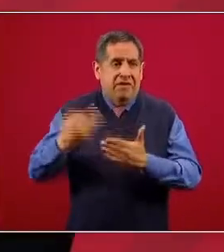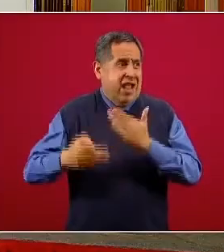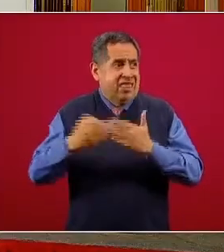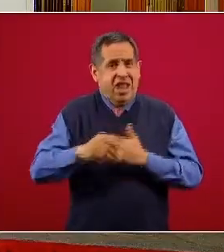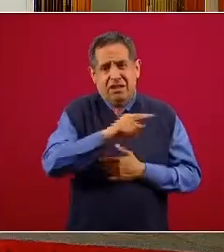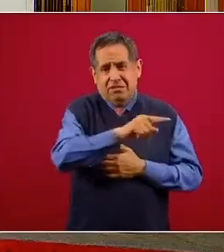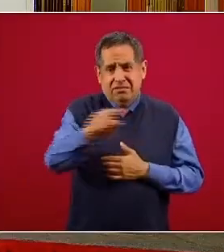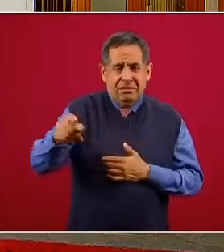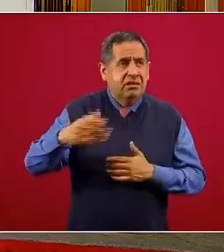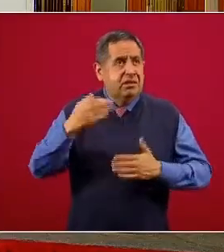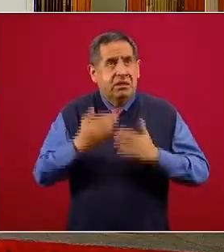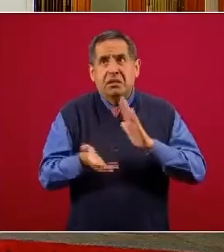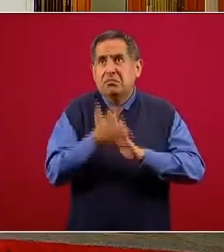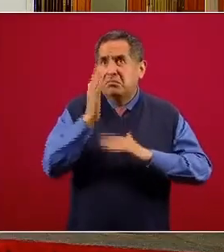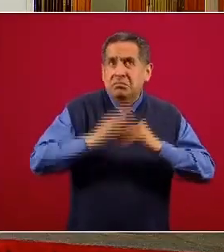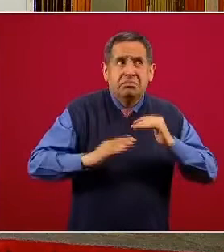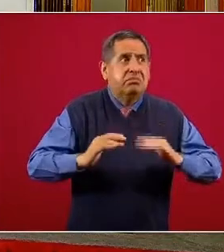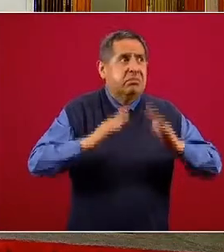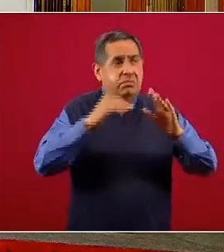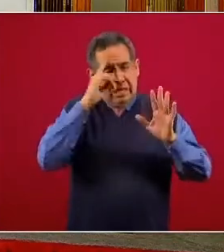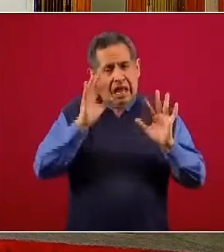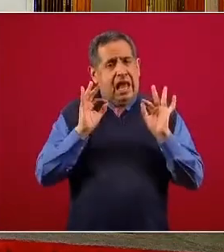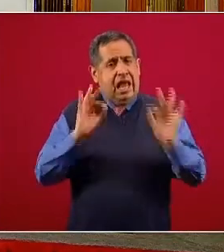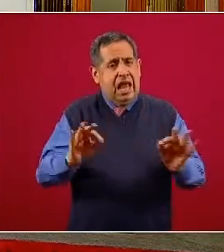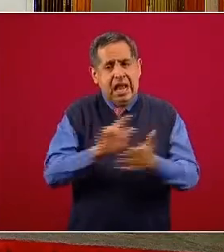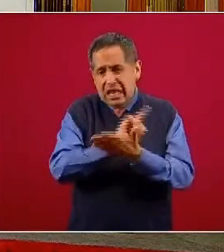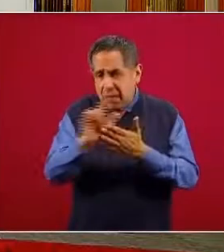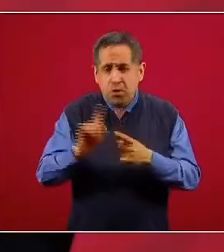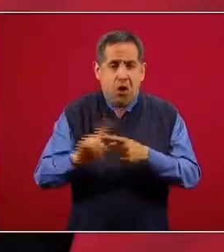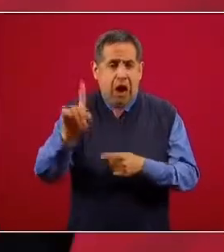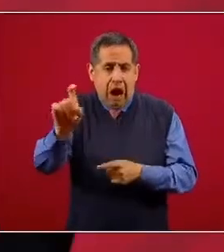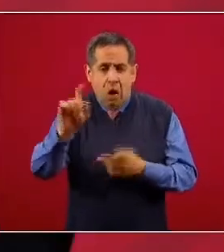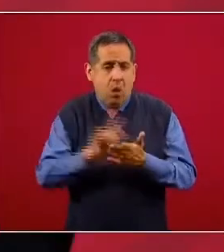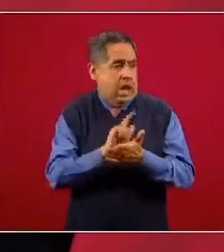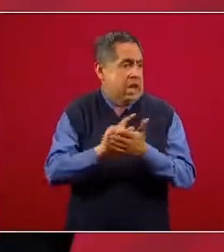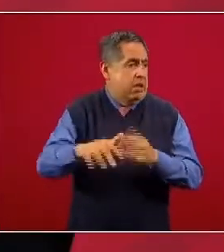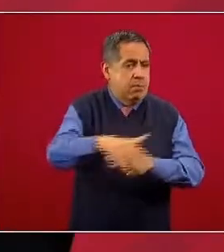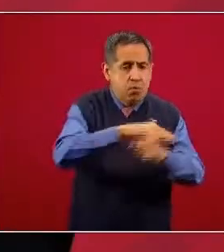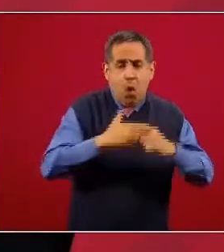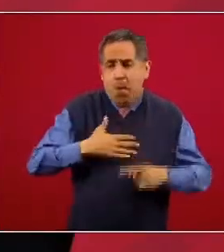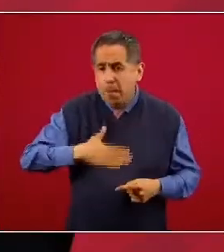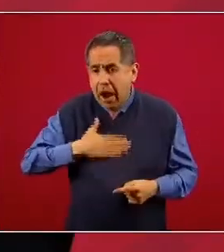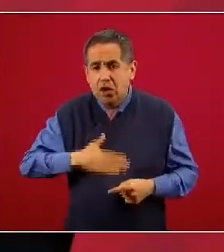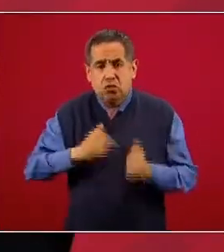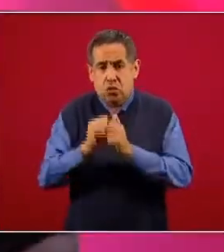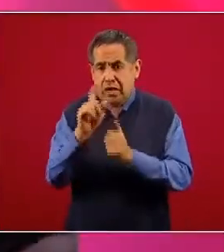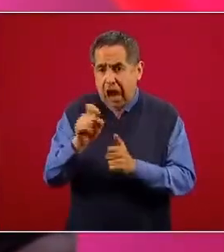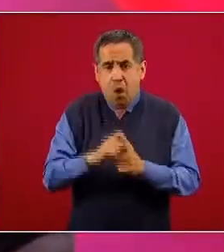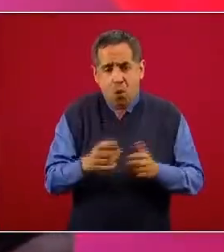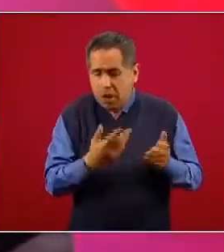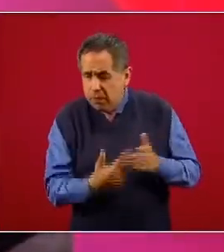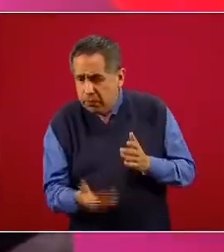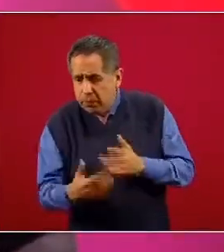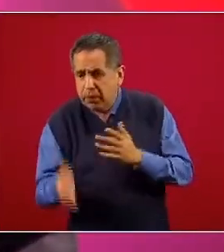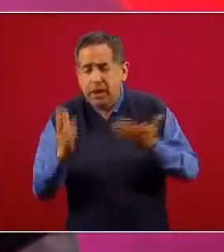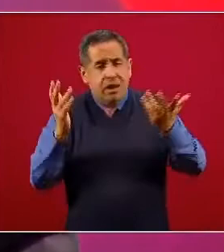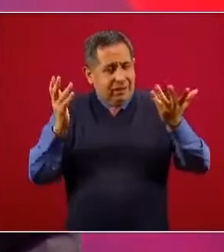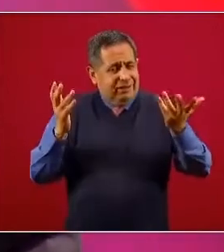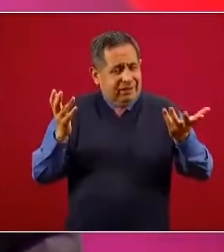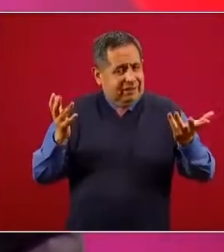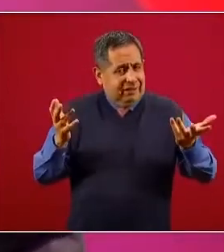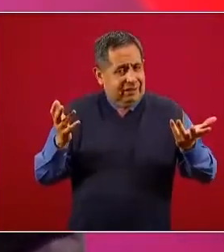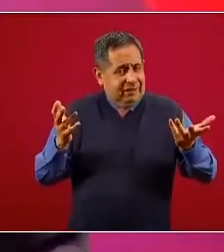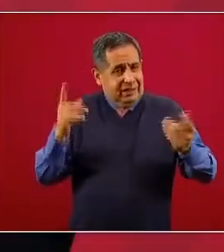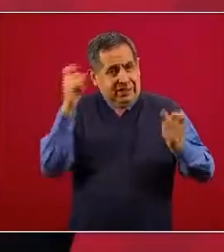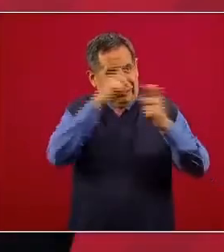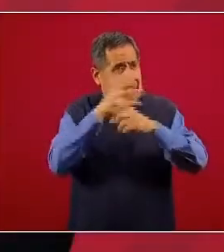importante de infraestructura sanitaria, agua, saneamiento, baños con agua corriente, etcétera, que obviamente es un